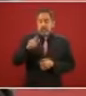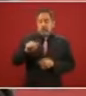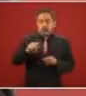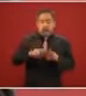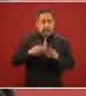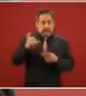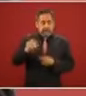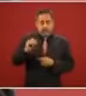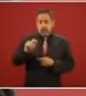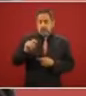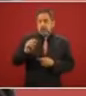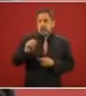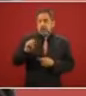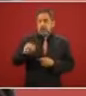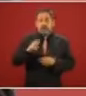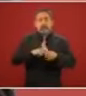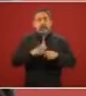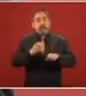de México.